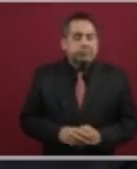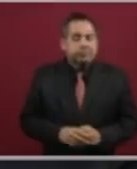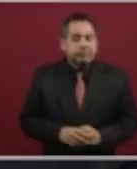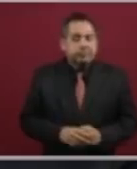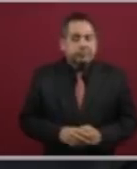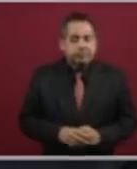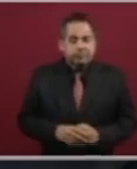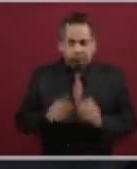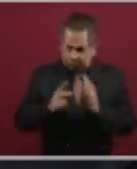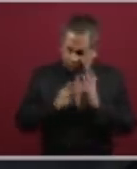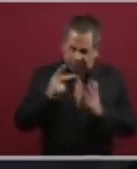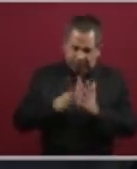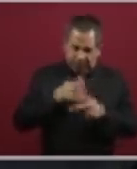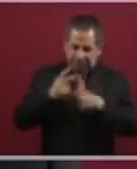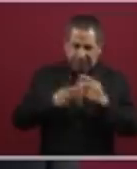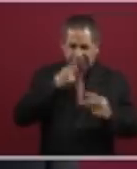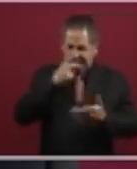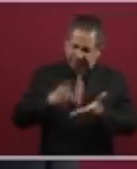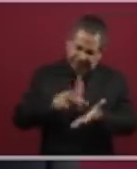Lo voy a repetir,